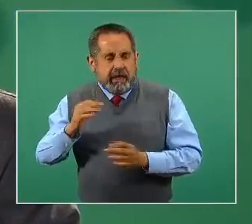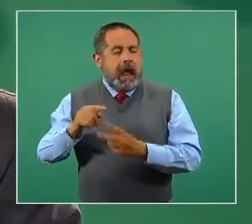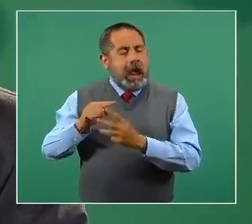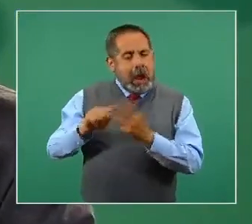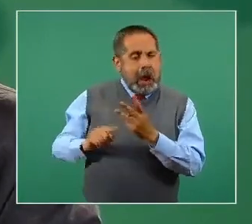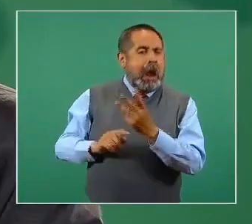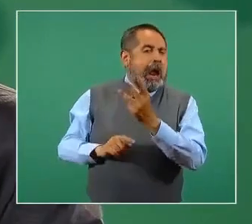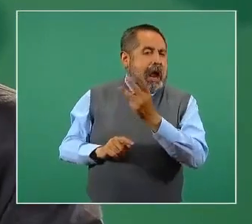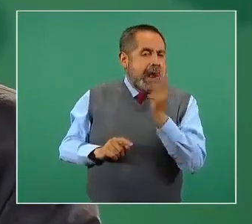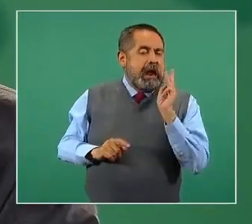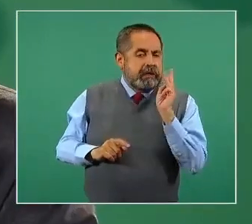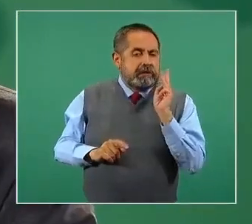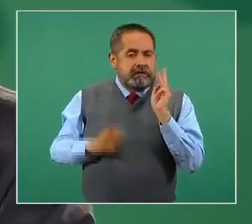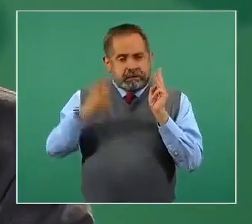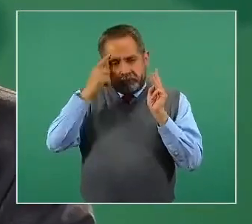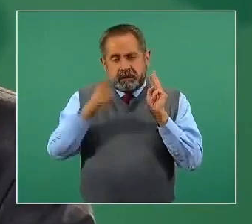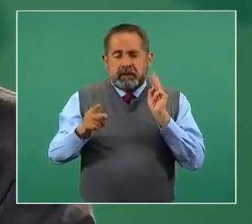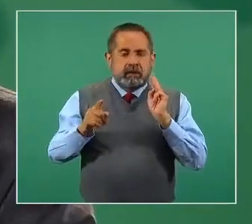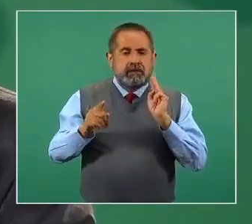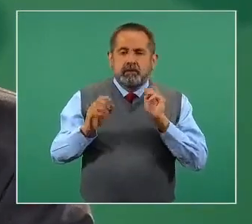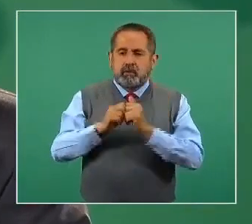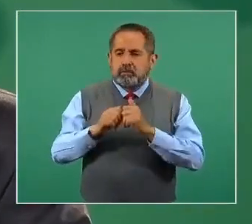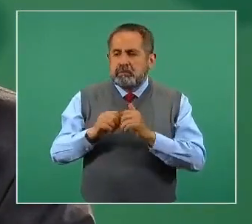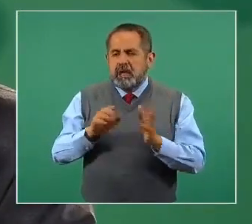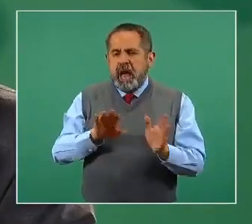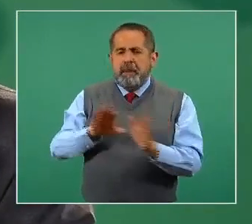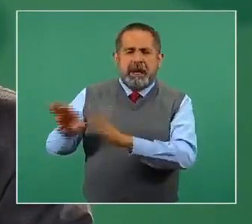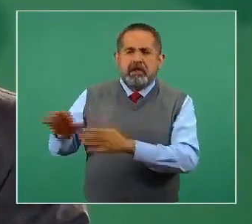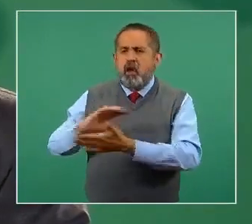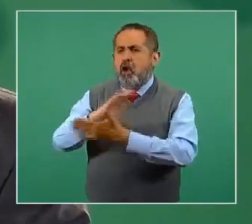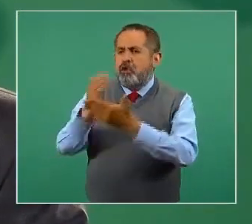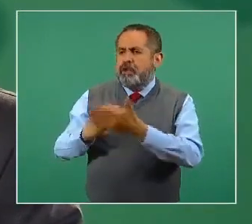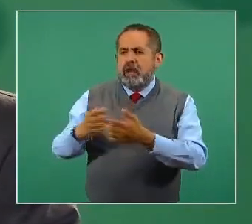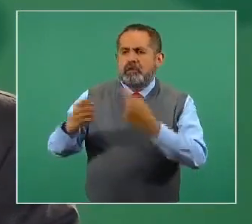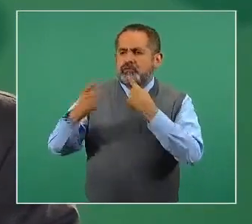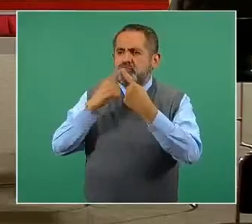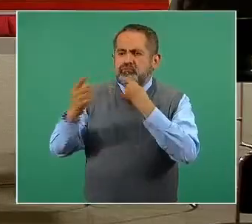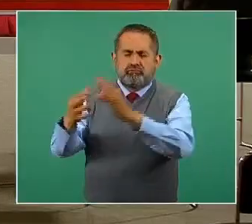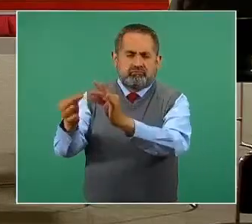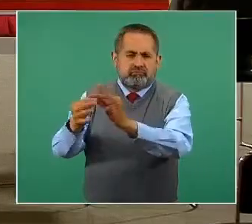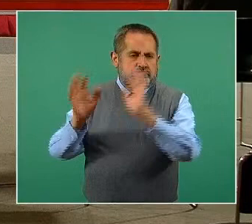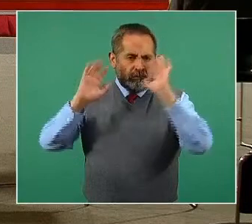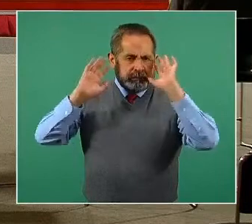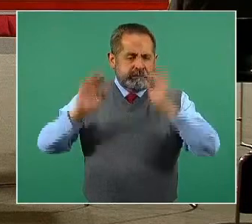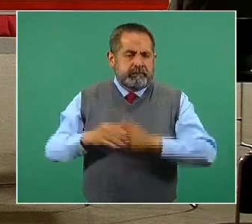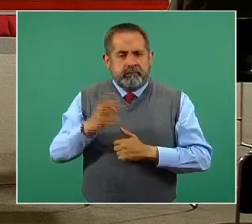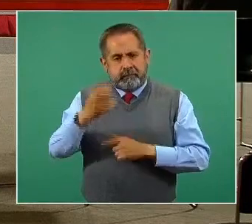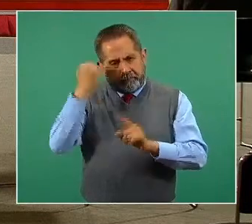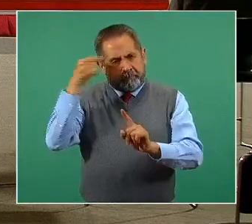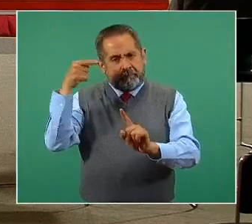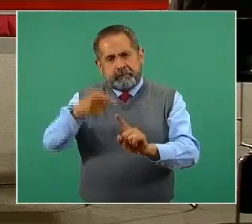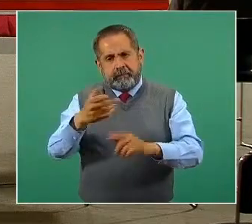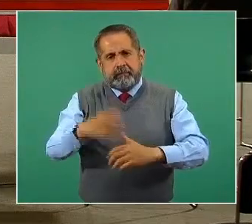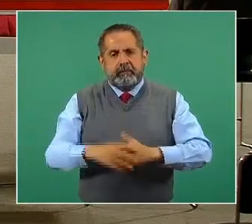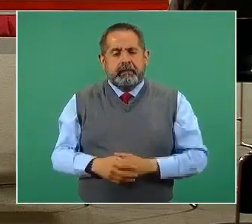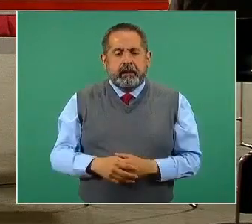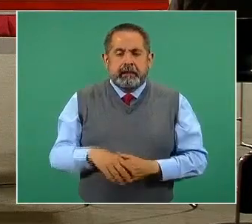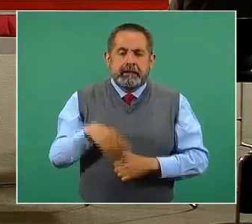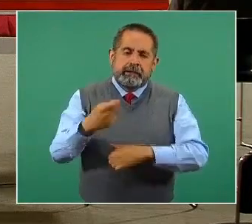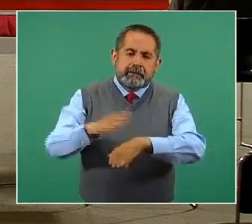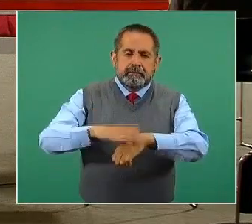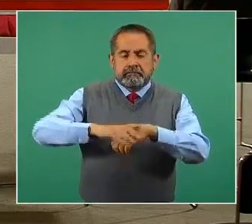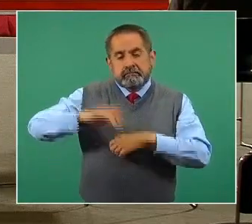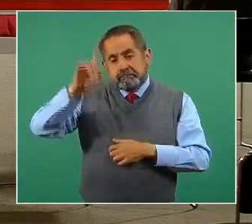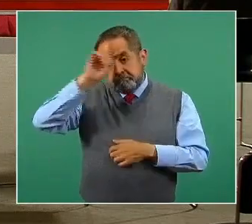y que la parte de contratos se maneje de manera independiente. Ese es el estado que guarda. Y